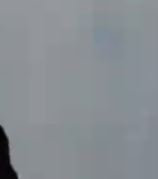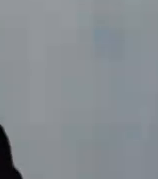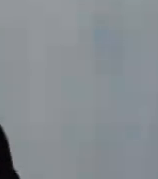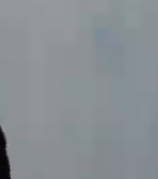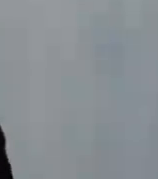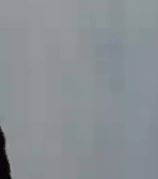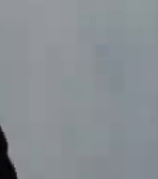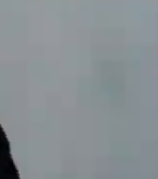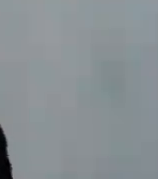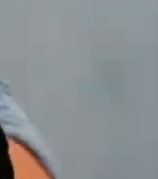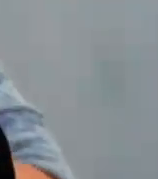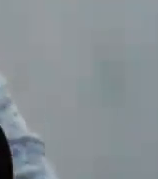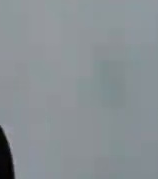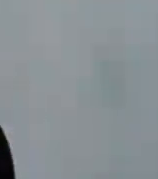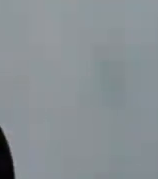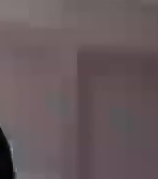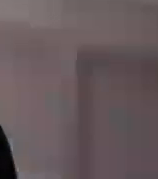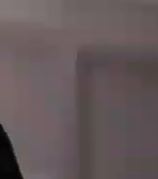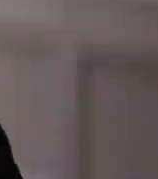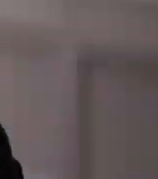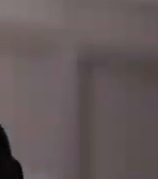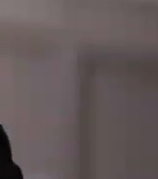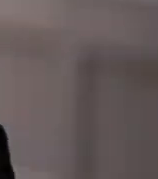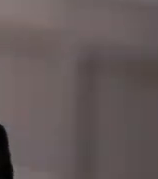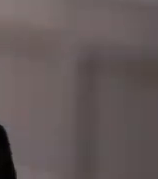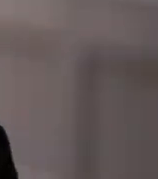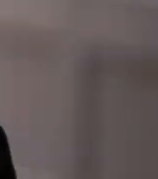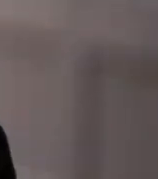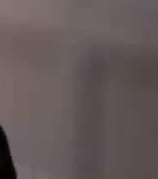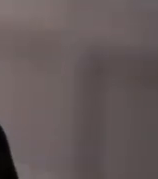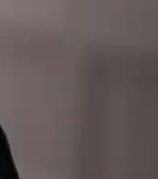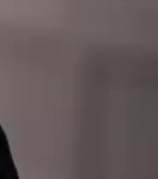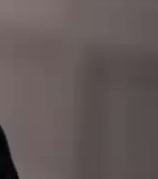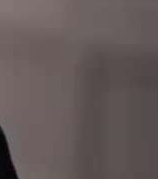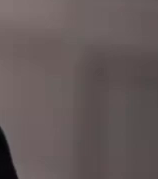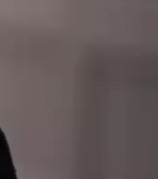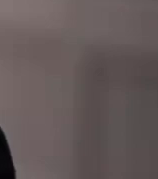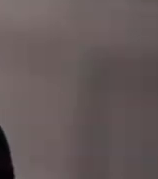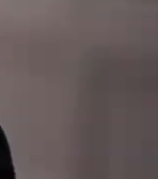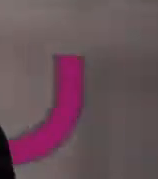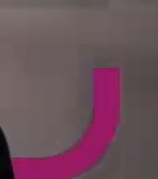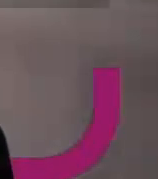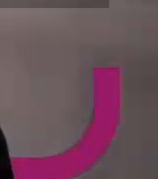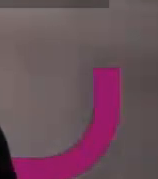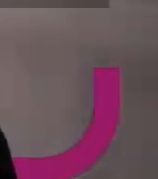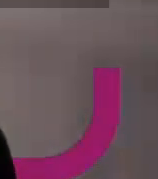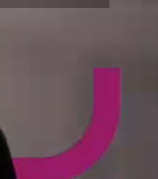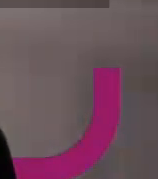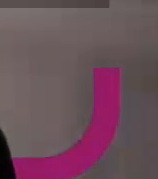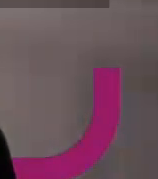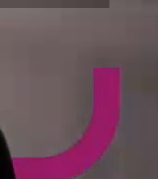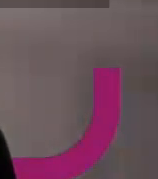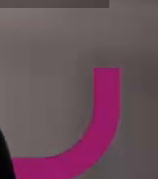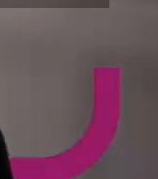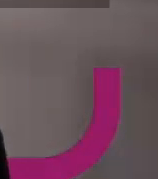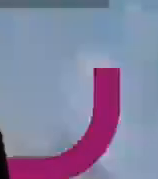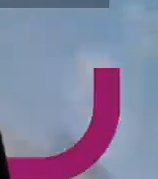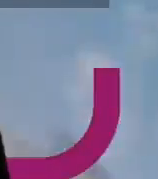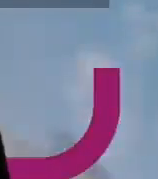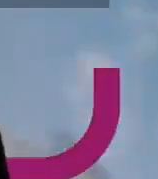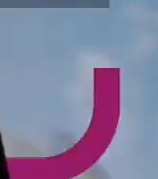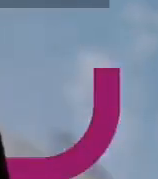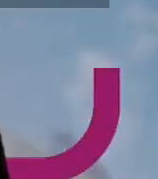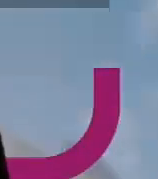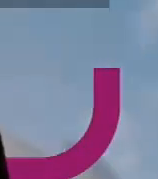Haz que tu voz se escuche. Participa. Desde 6 de junio toma tu cubrebocas y sal a votar. Hashtag mi voto sale vale.